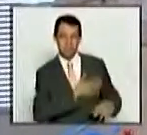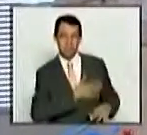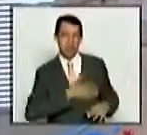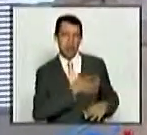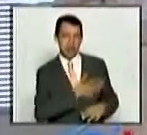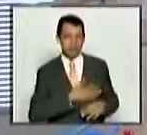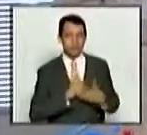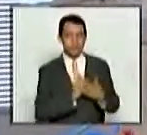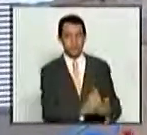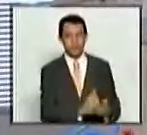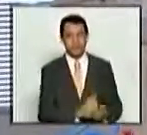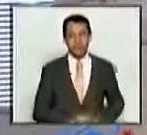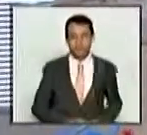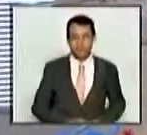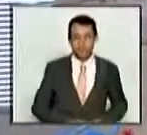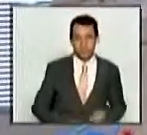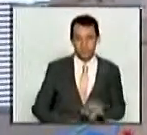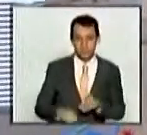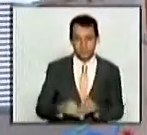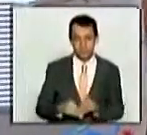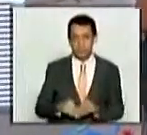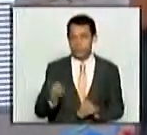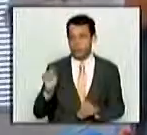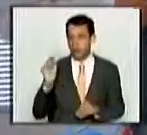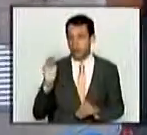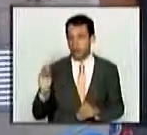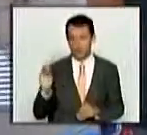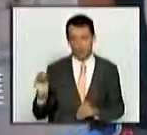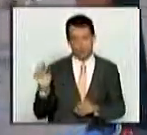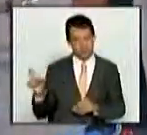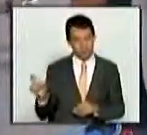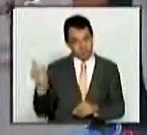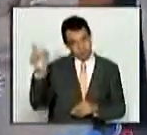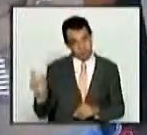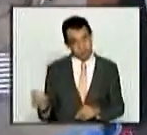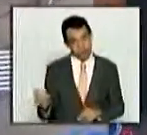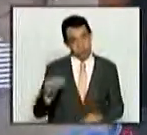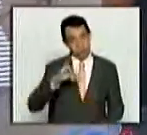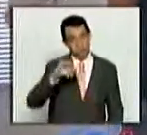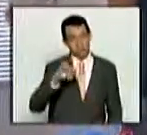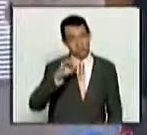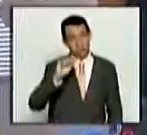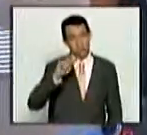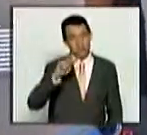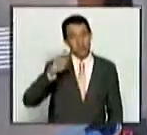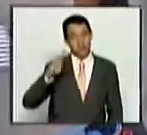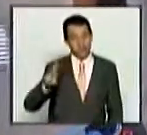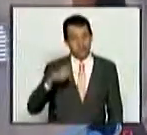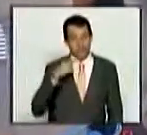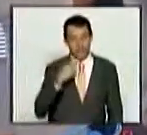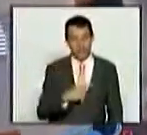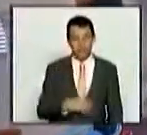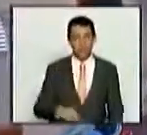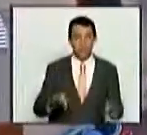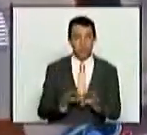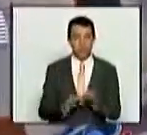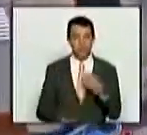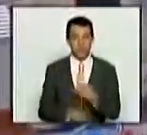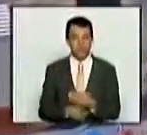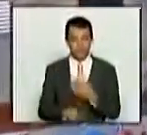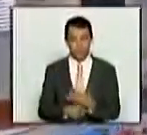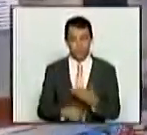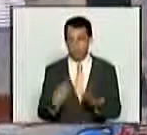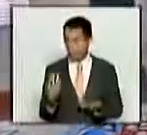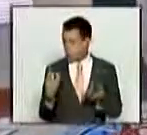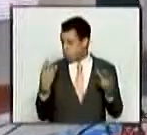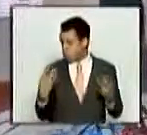secundarios. Mencionaba Javier algo muy importante, y con Raúl Andrés ustedes han visto varios programas nuestros del manejo del